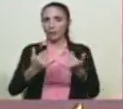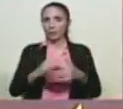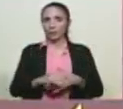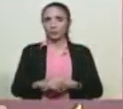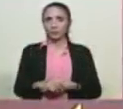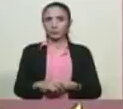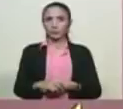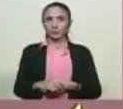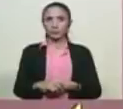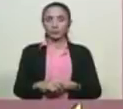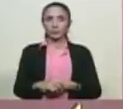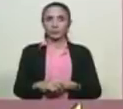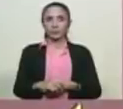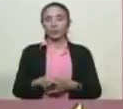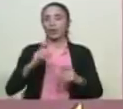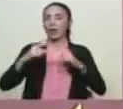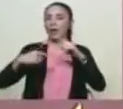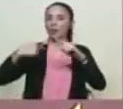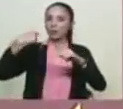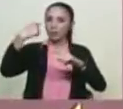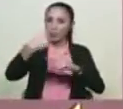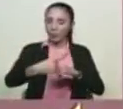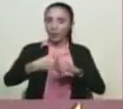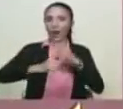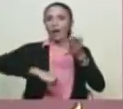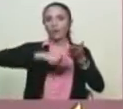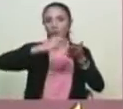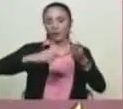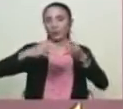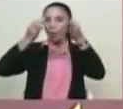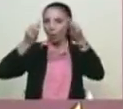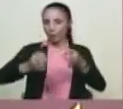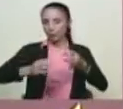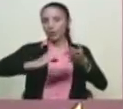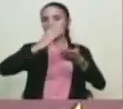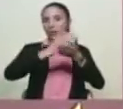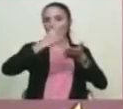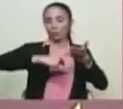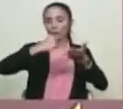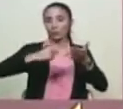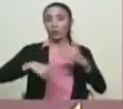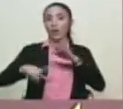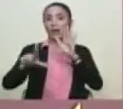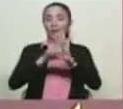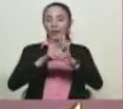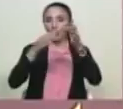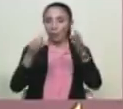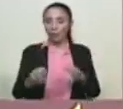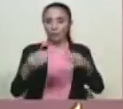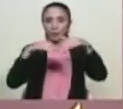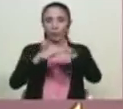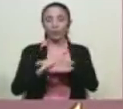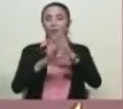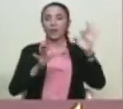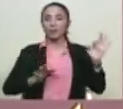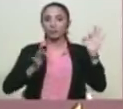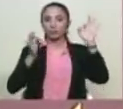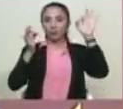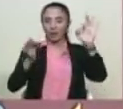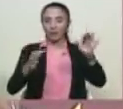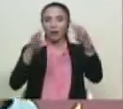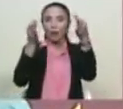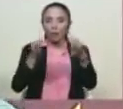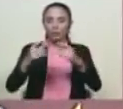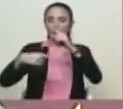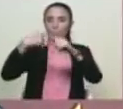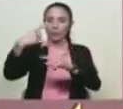Y vamos a pasar de inmediato a la firma del contrato para que sea documento legal y salga en la Gaceta Oficial mañana